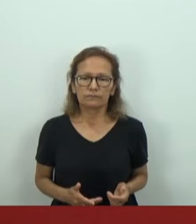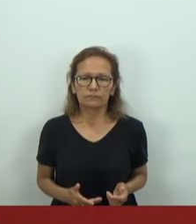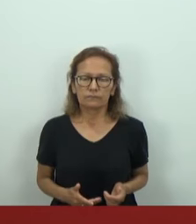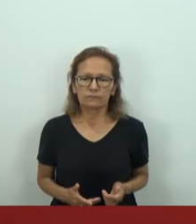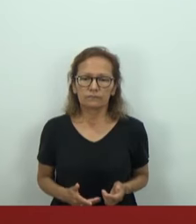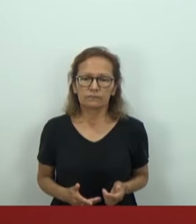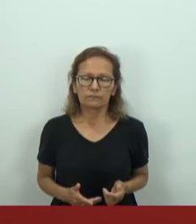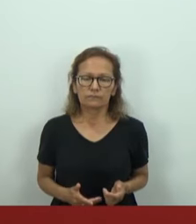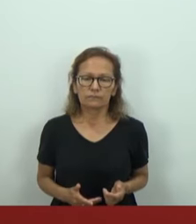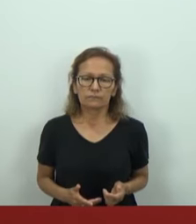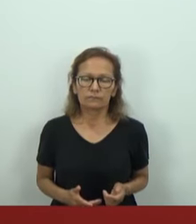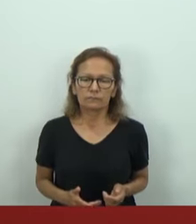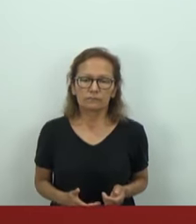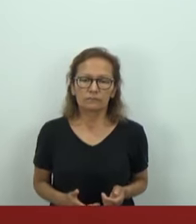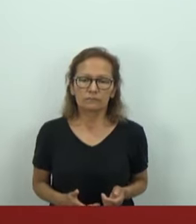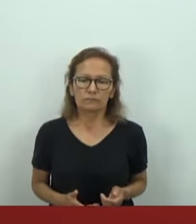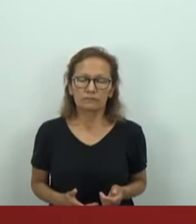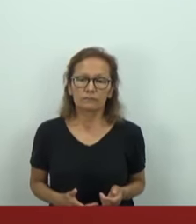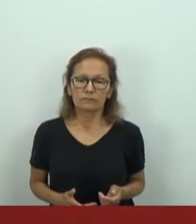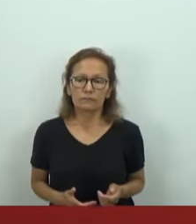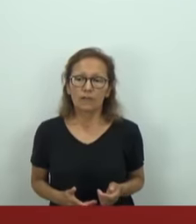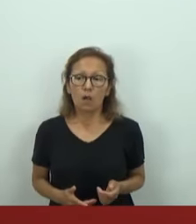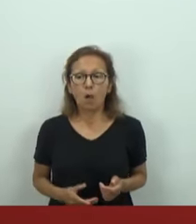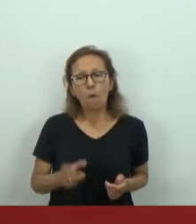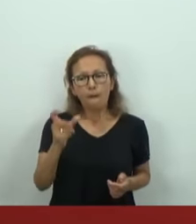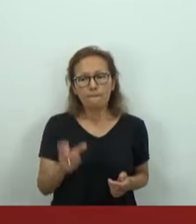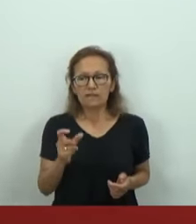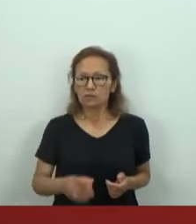de mis primeras liberaciones que yo tuve presente,